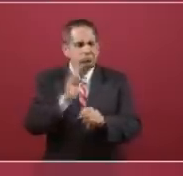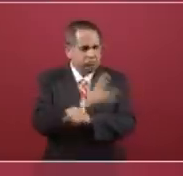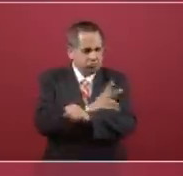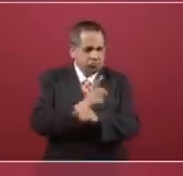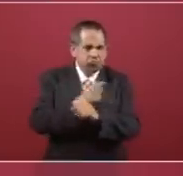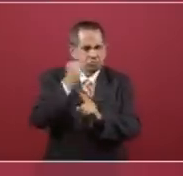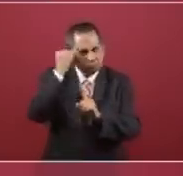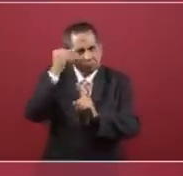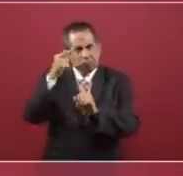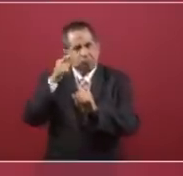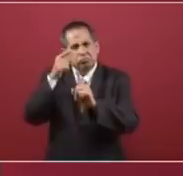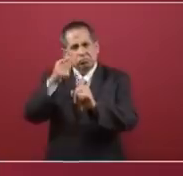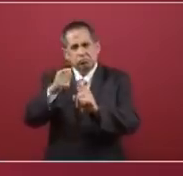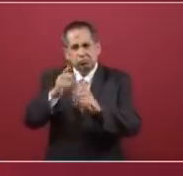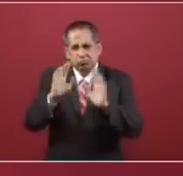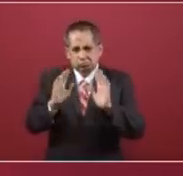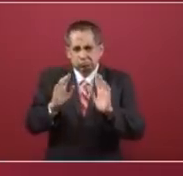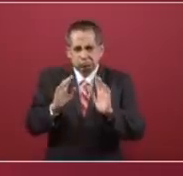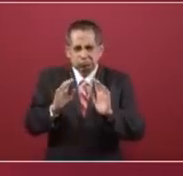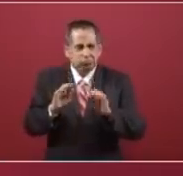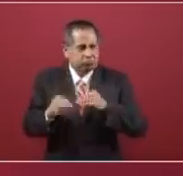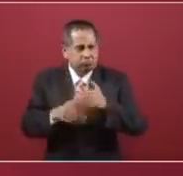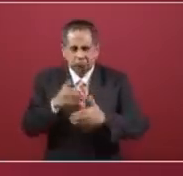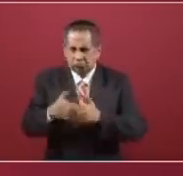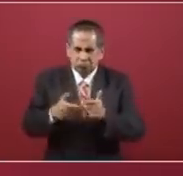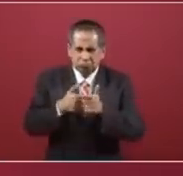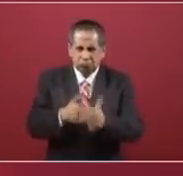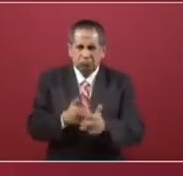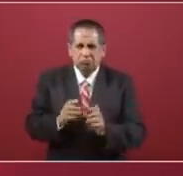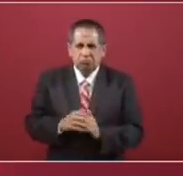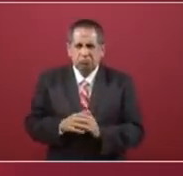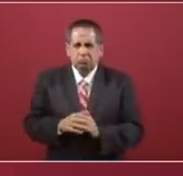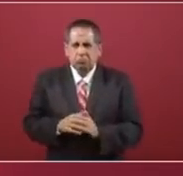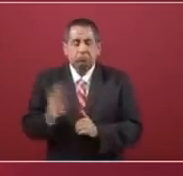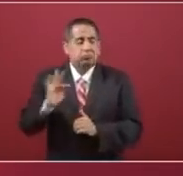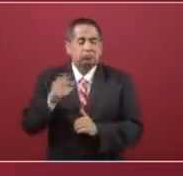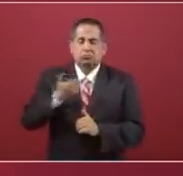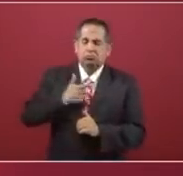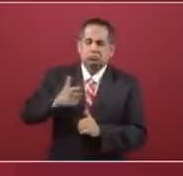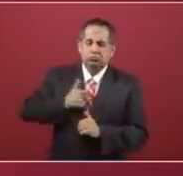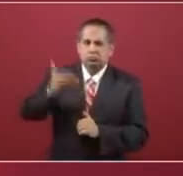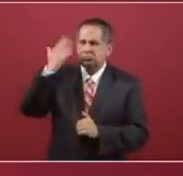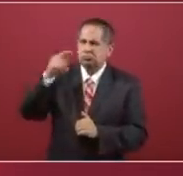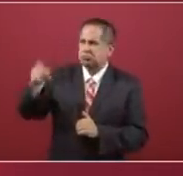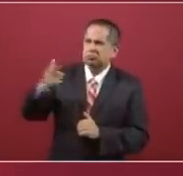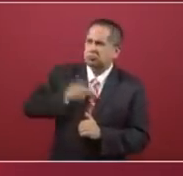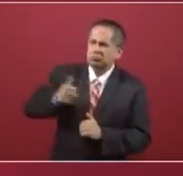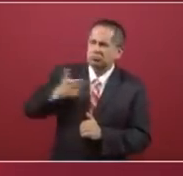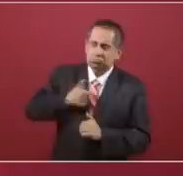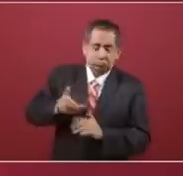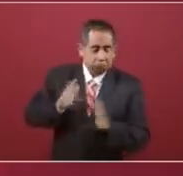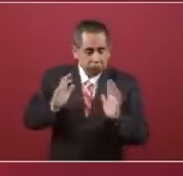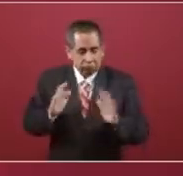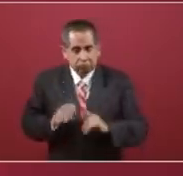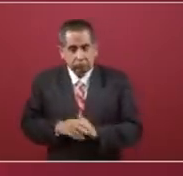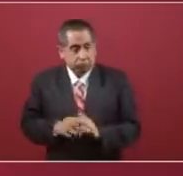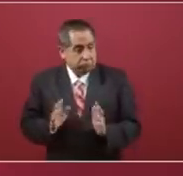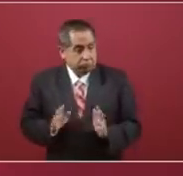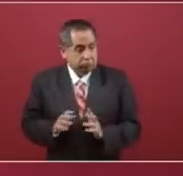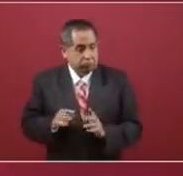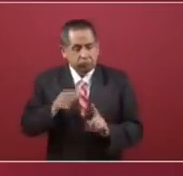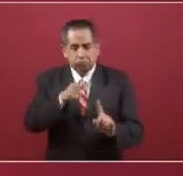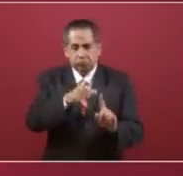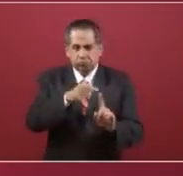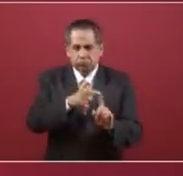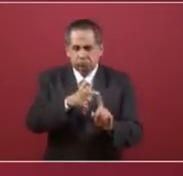con ideales y que no le haya gustado lo que hacíamos, pero se